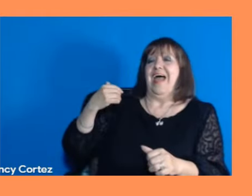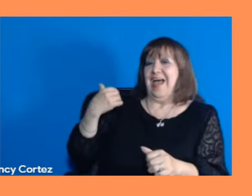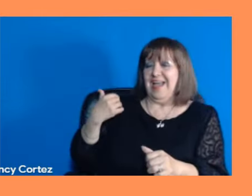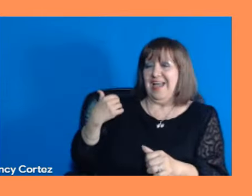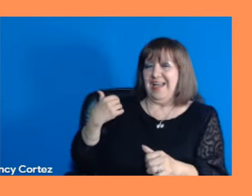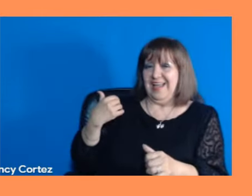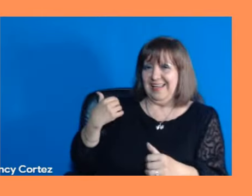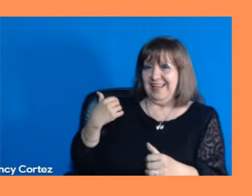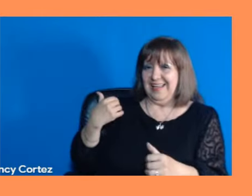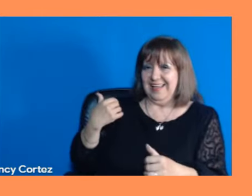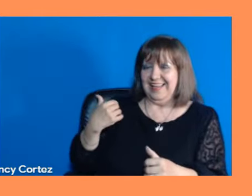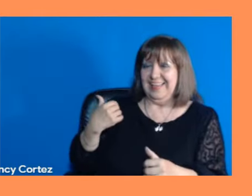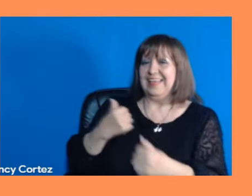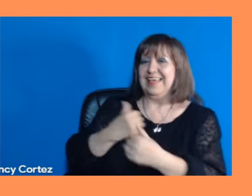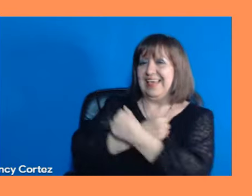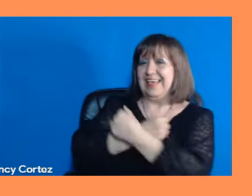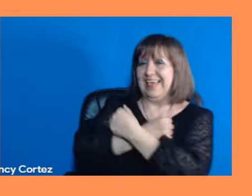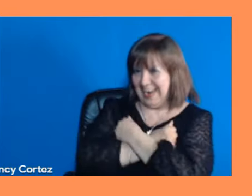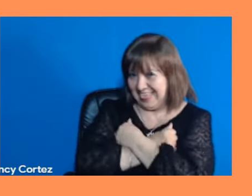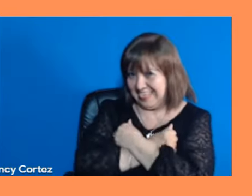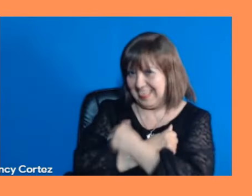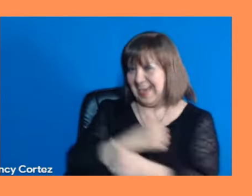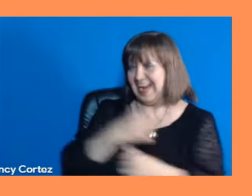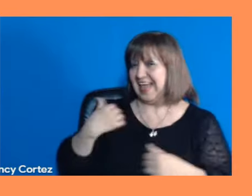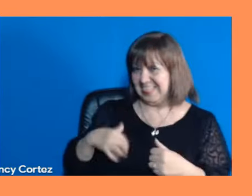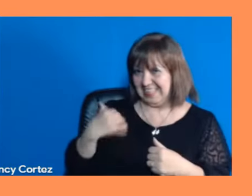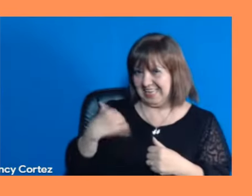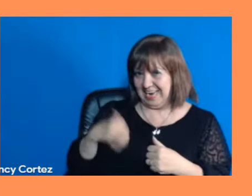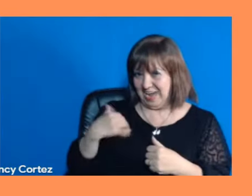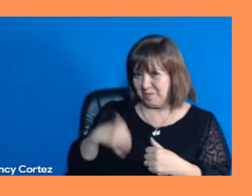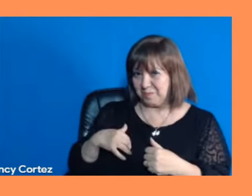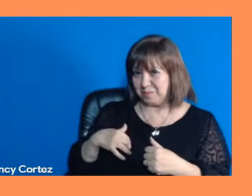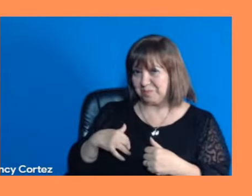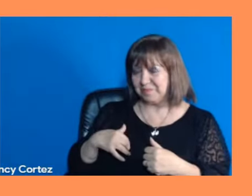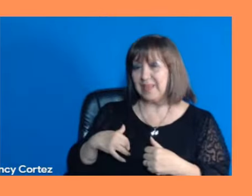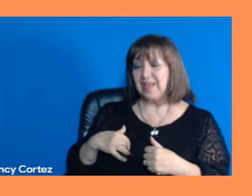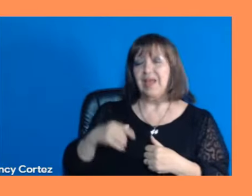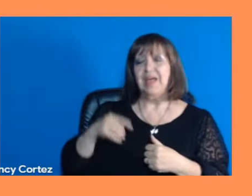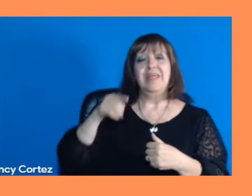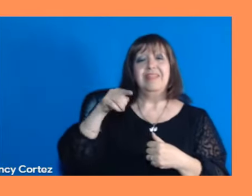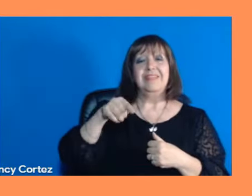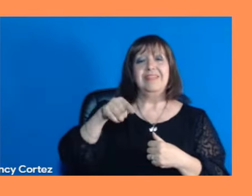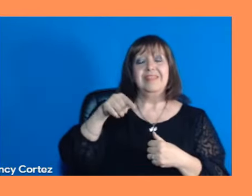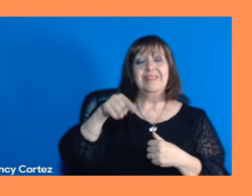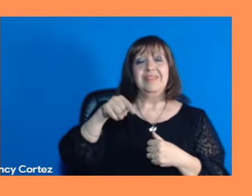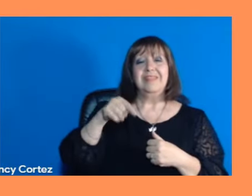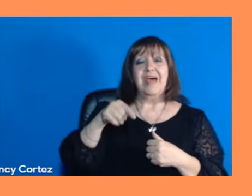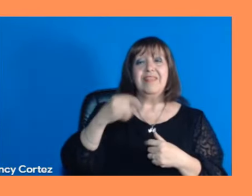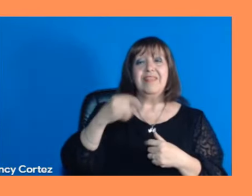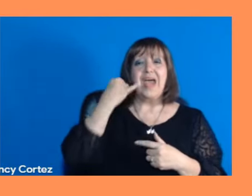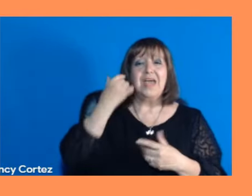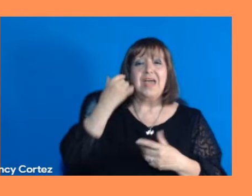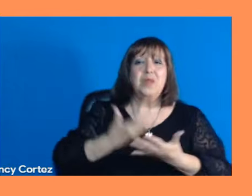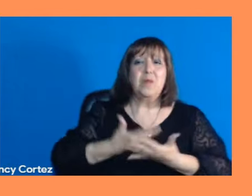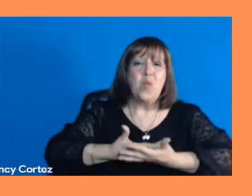país. Desde este pluridiverso movimiento